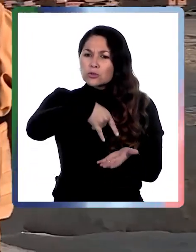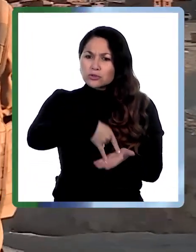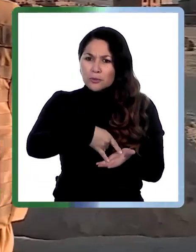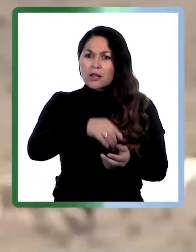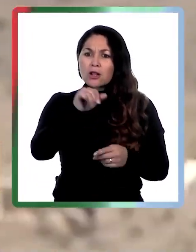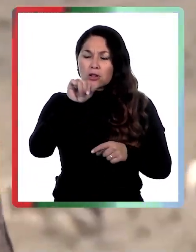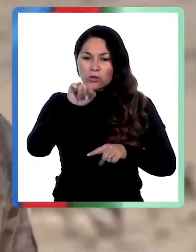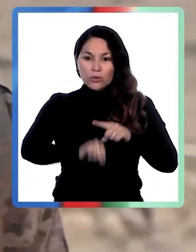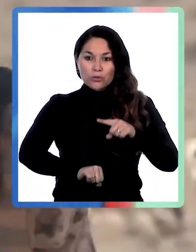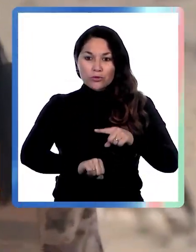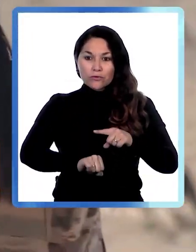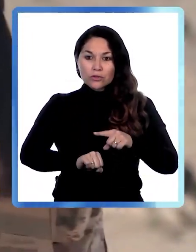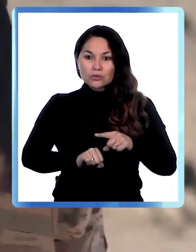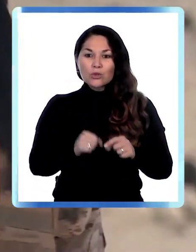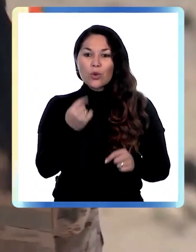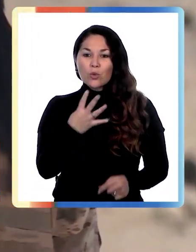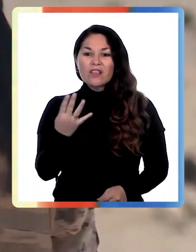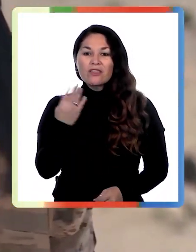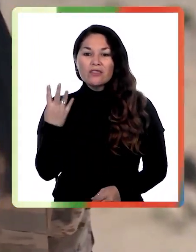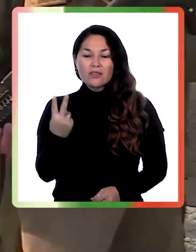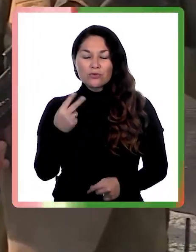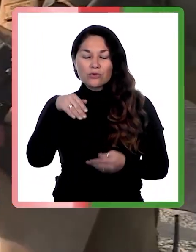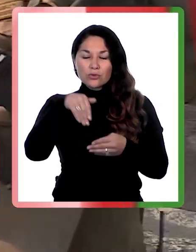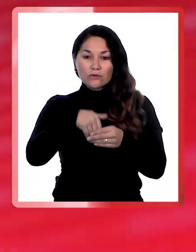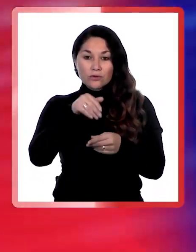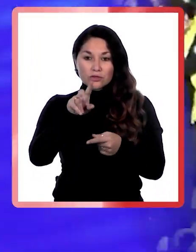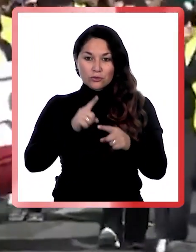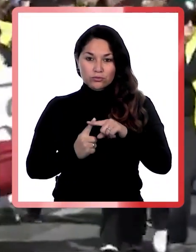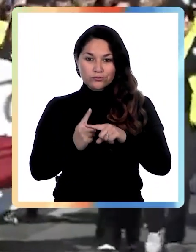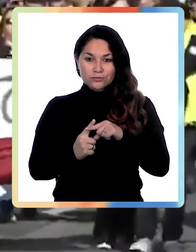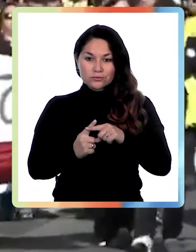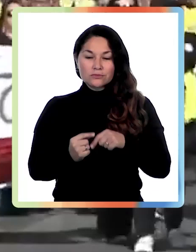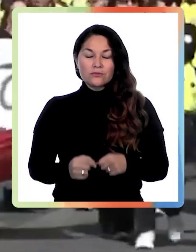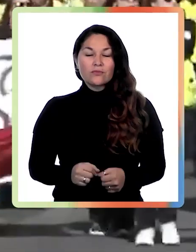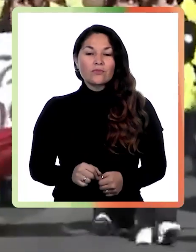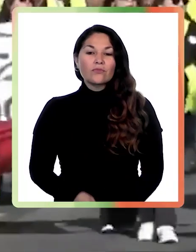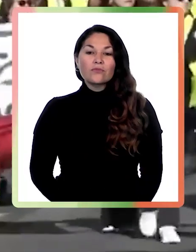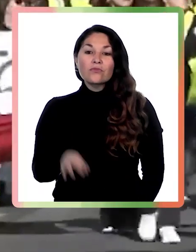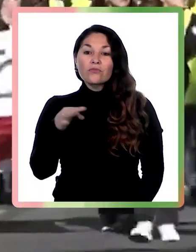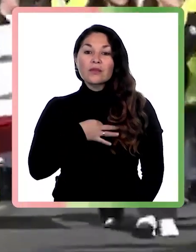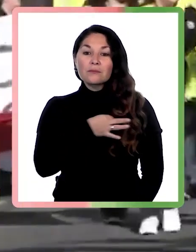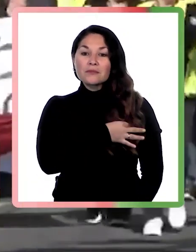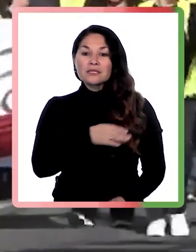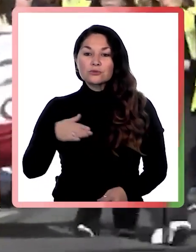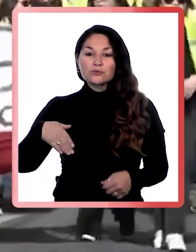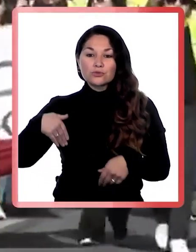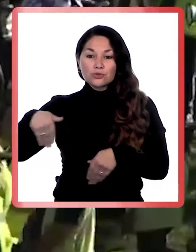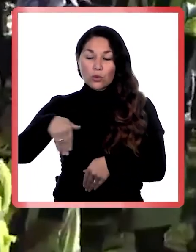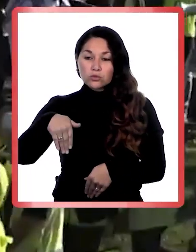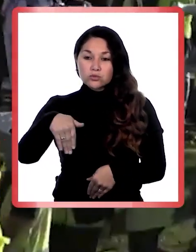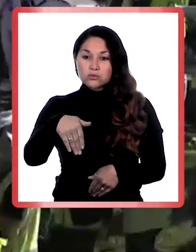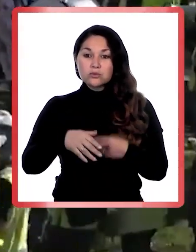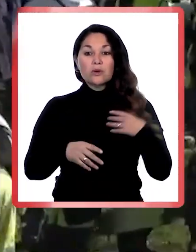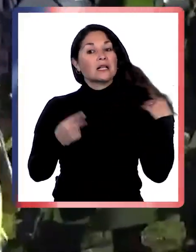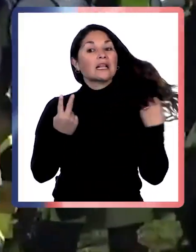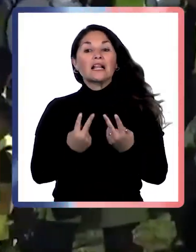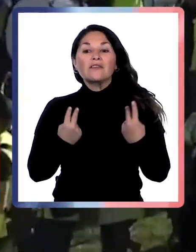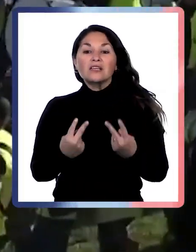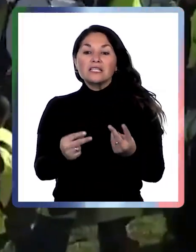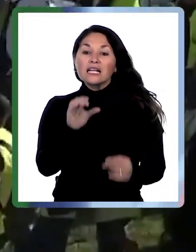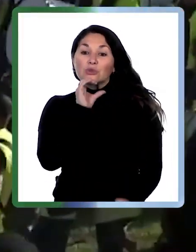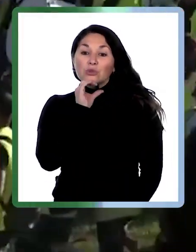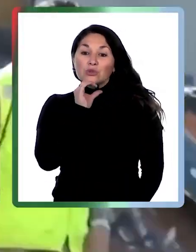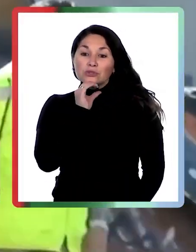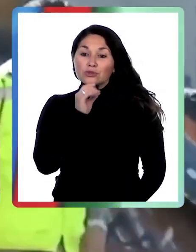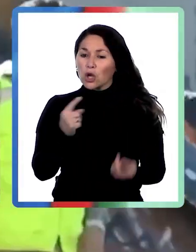con unanimidad la medida con 42 votos a favor el ministro de transportes Juan Carlos Muñoz viajará el día viernes